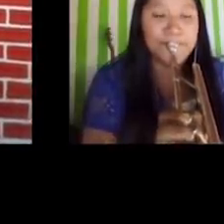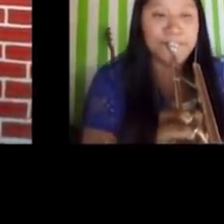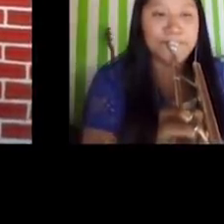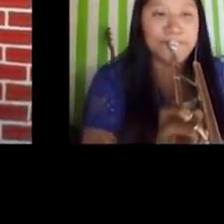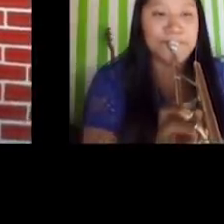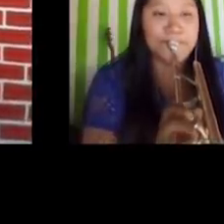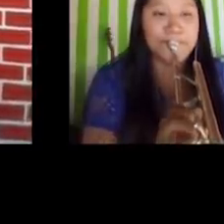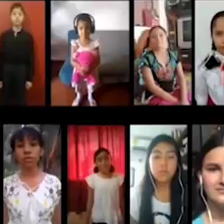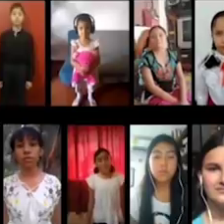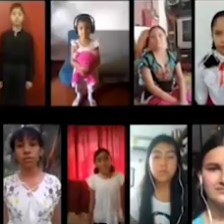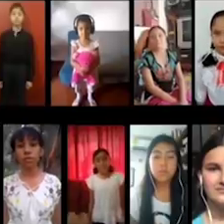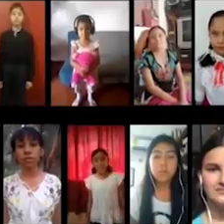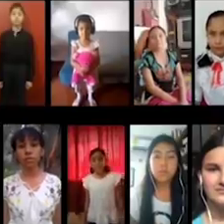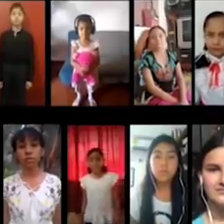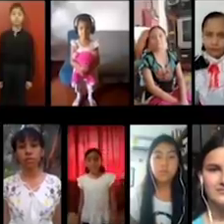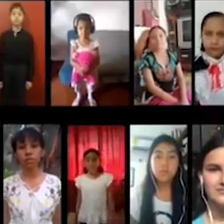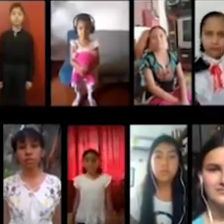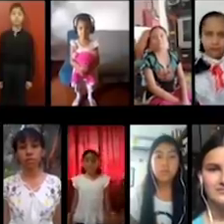¡Gracias!